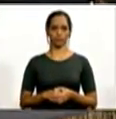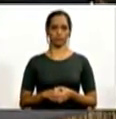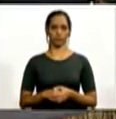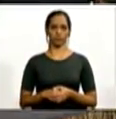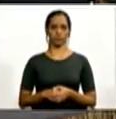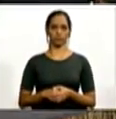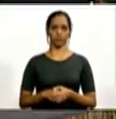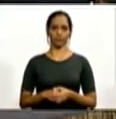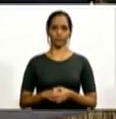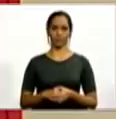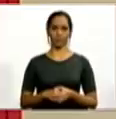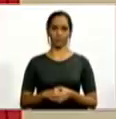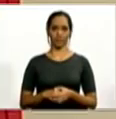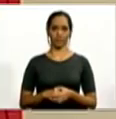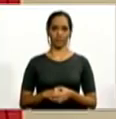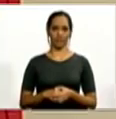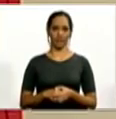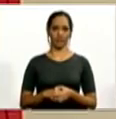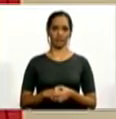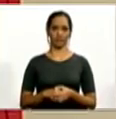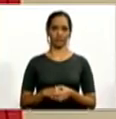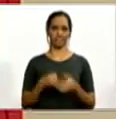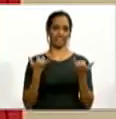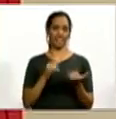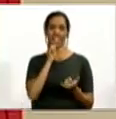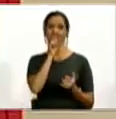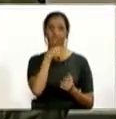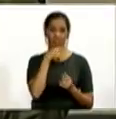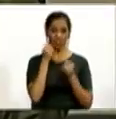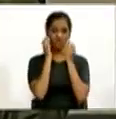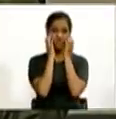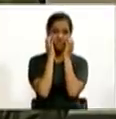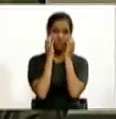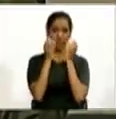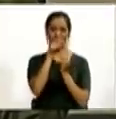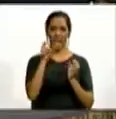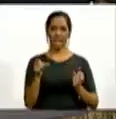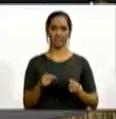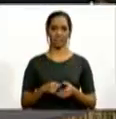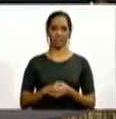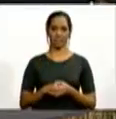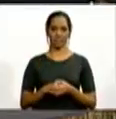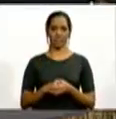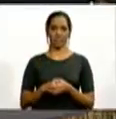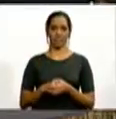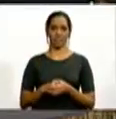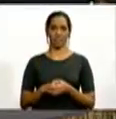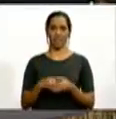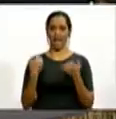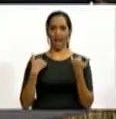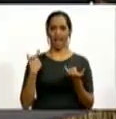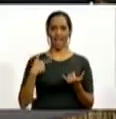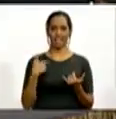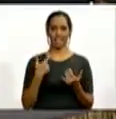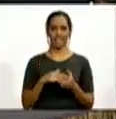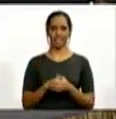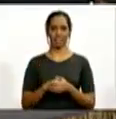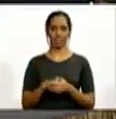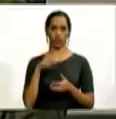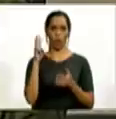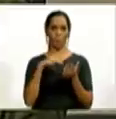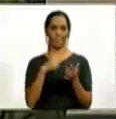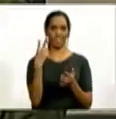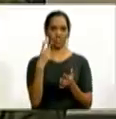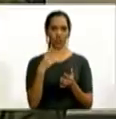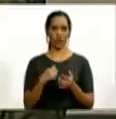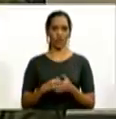Sí. Está todo viejo y arrugado. ¿Hay alguna diferencia al discurso que tienen ahora con ese discurso? No. Fue el 2002. Eso